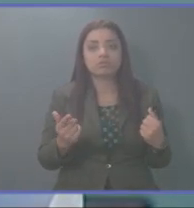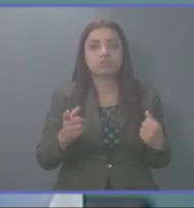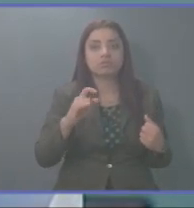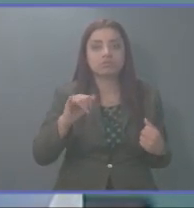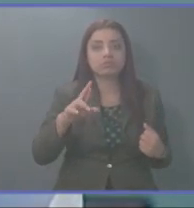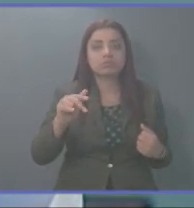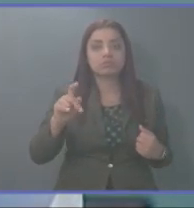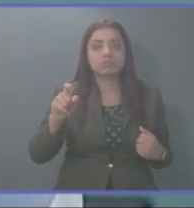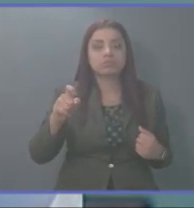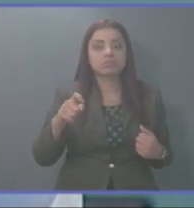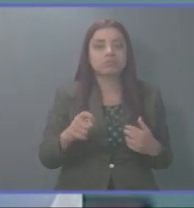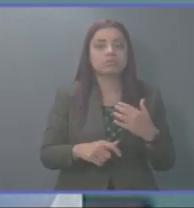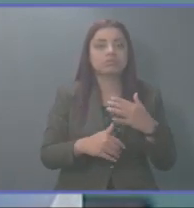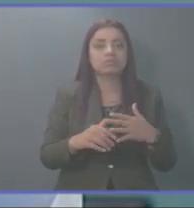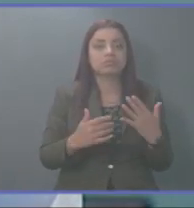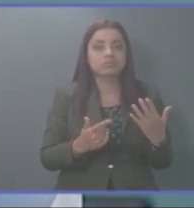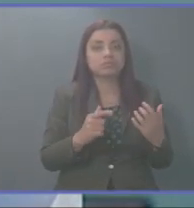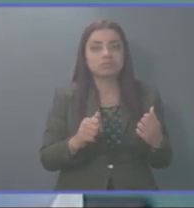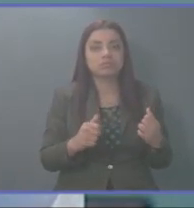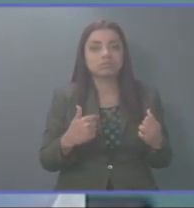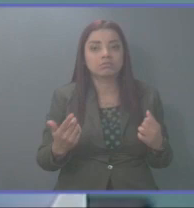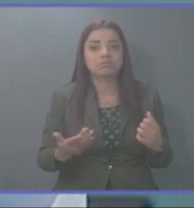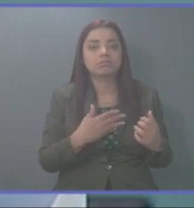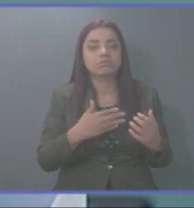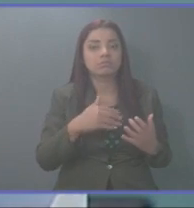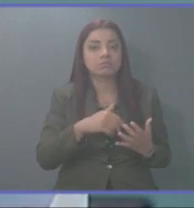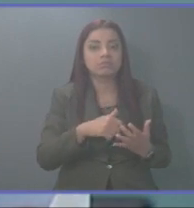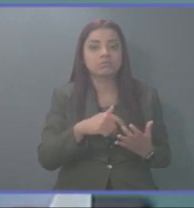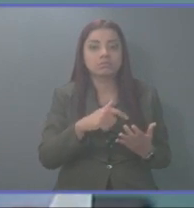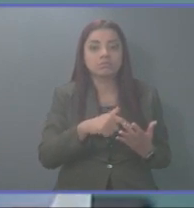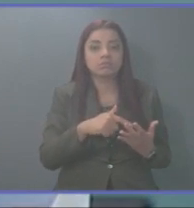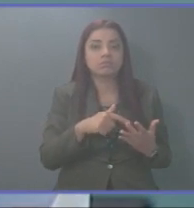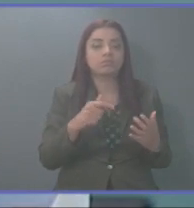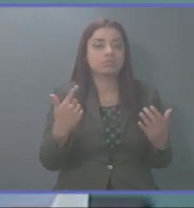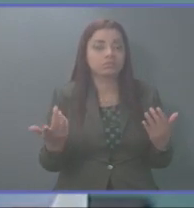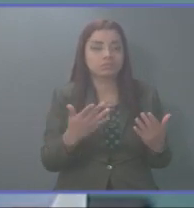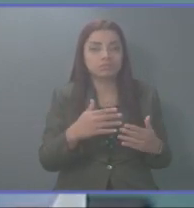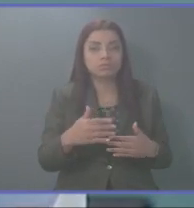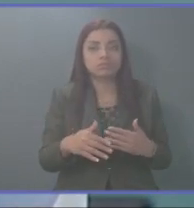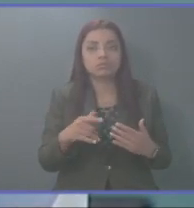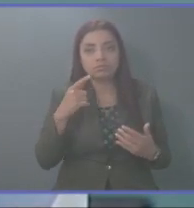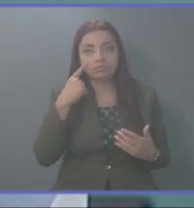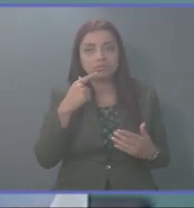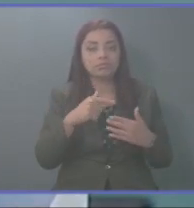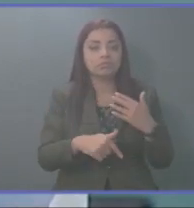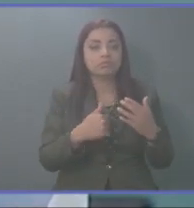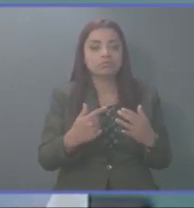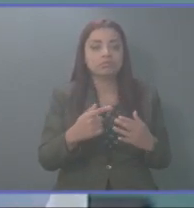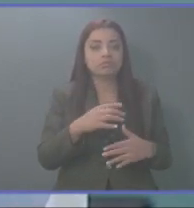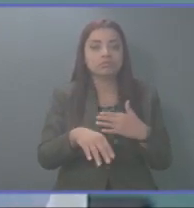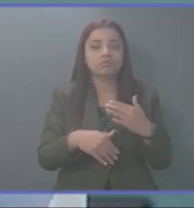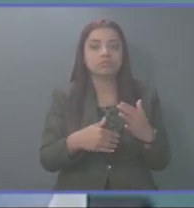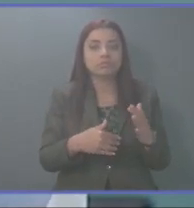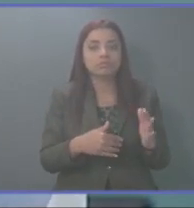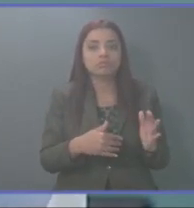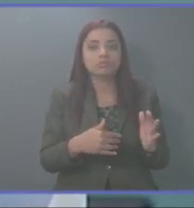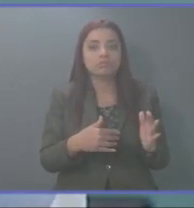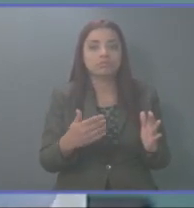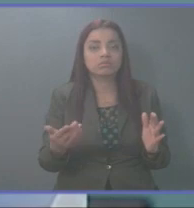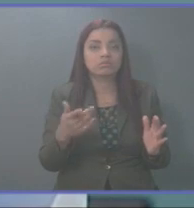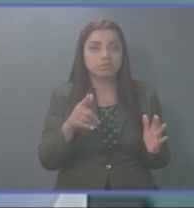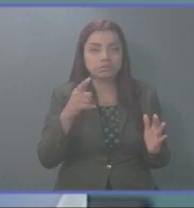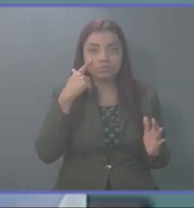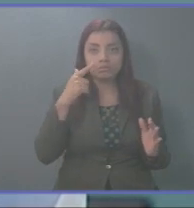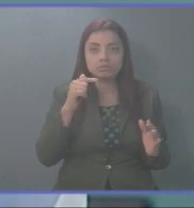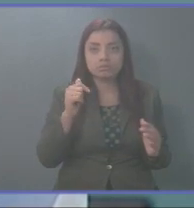JRBEX serán levantadas en formularios proporcionados por el tribunal en un juego constituido por una hoja original y sus respectivas